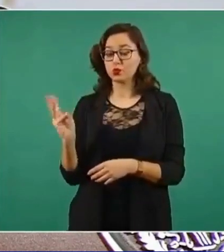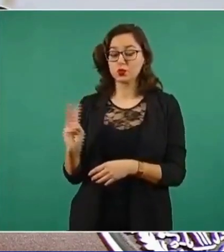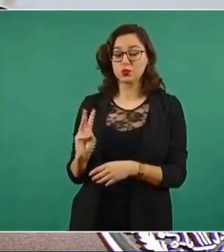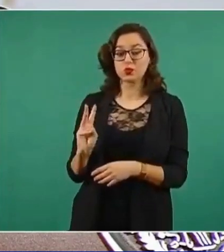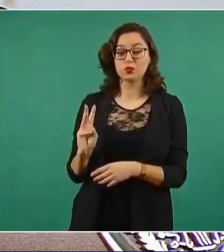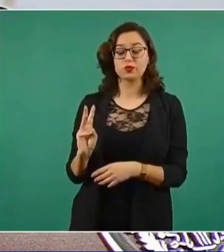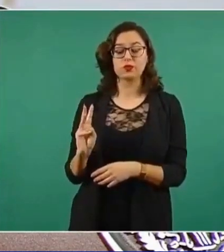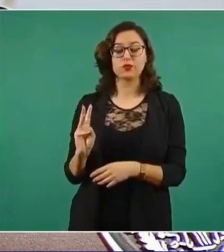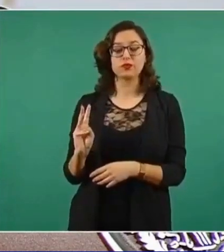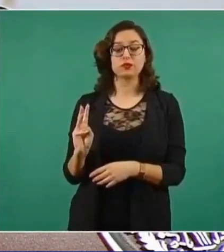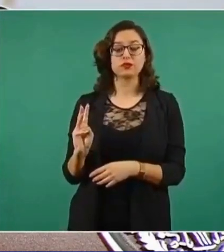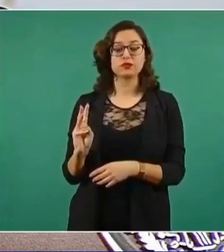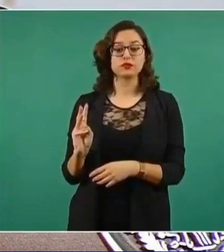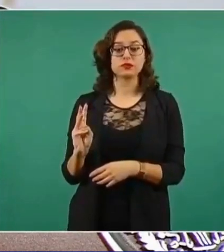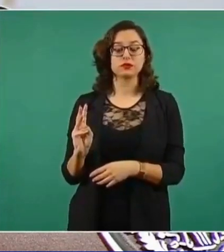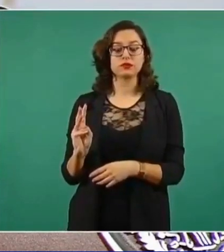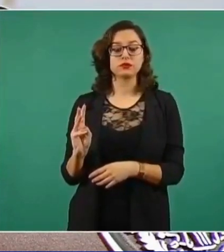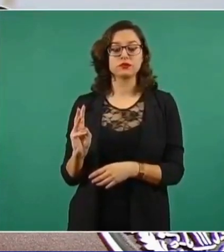tener